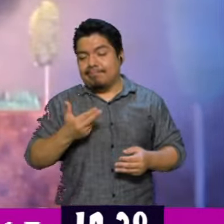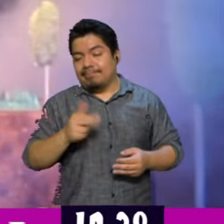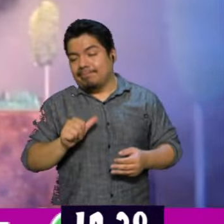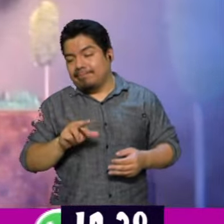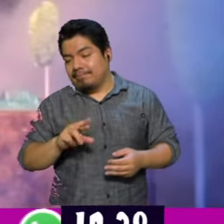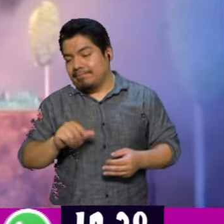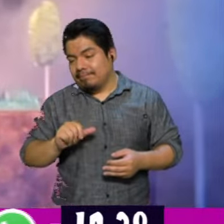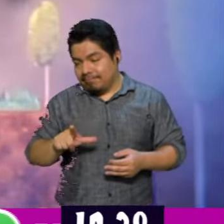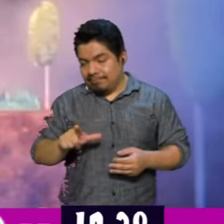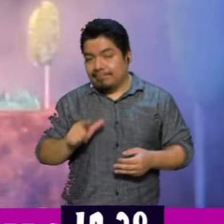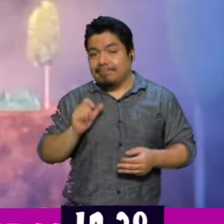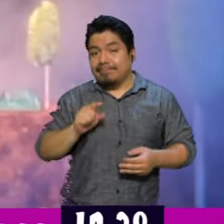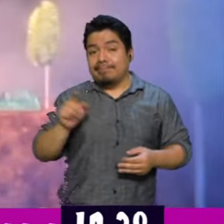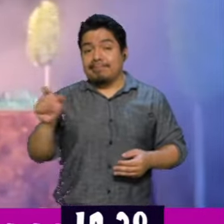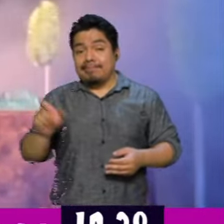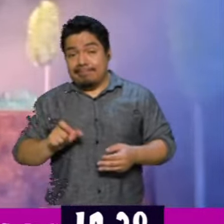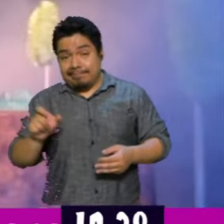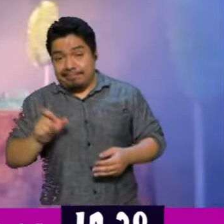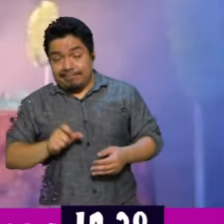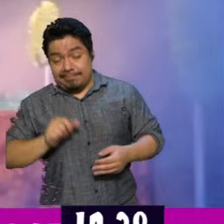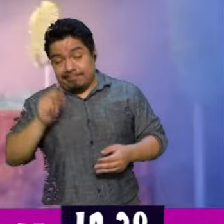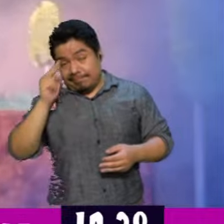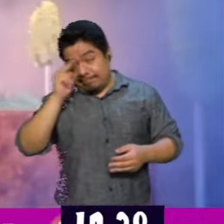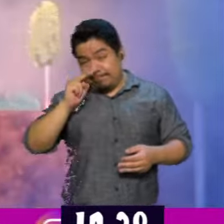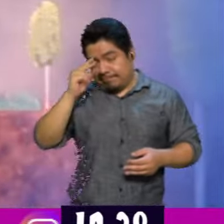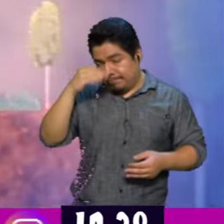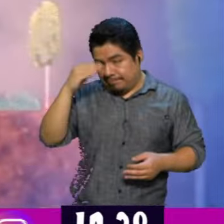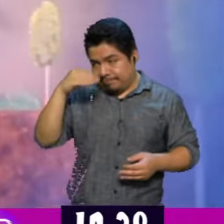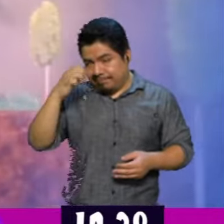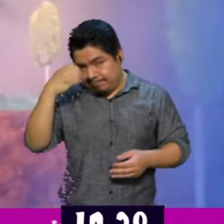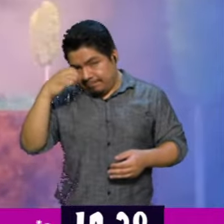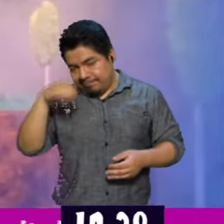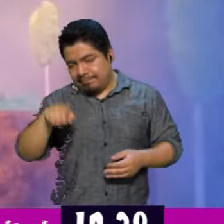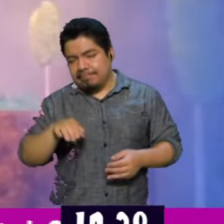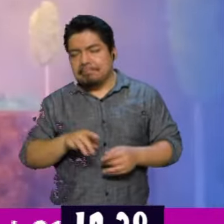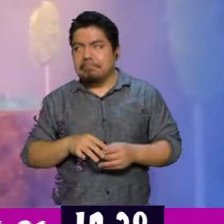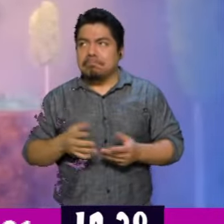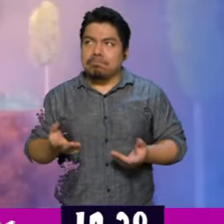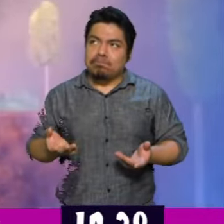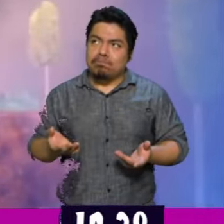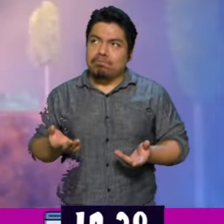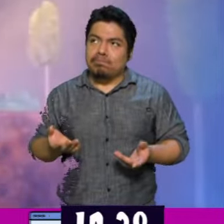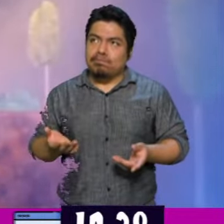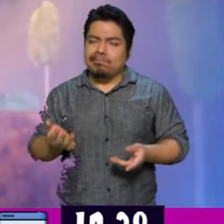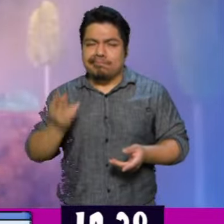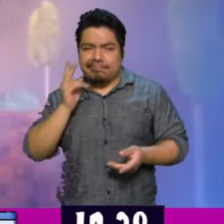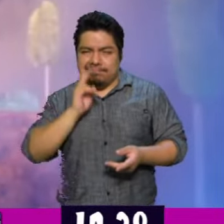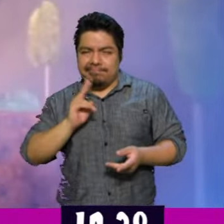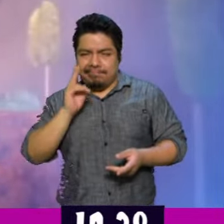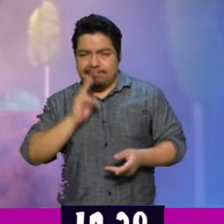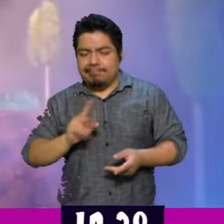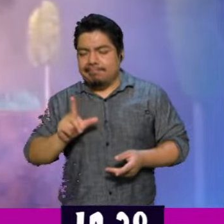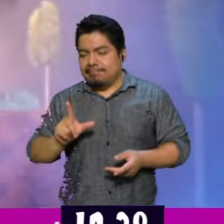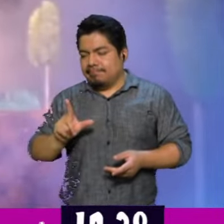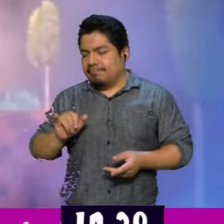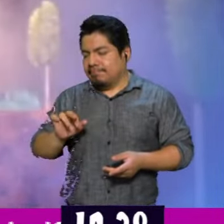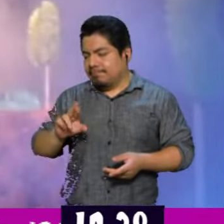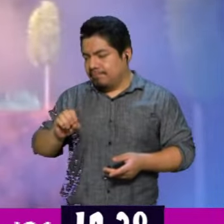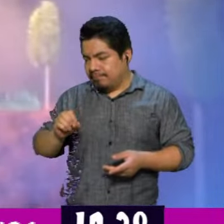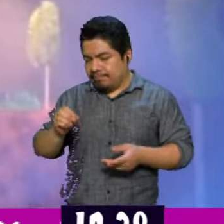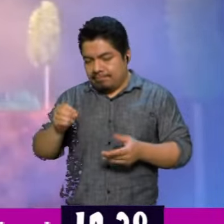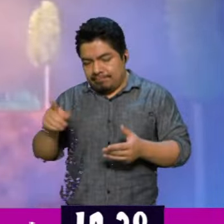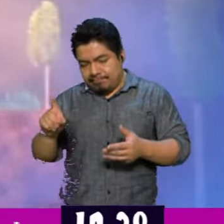muchos experimentos en Xochimilco. Luego hubo una, podríamos decir, una invasión de lirio acuático